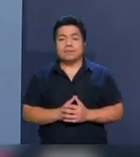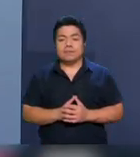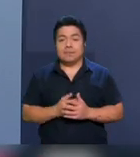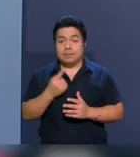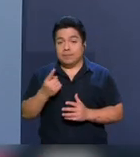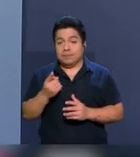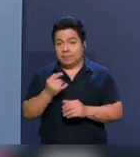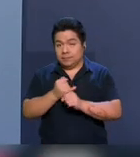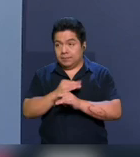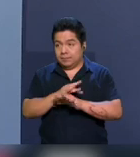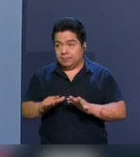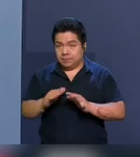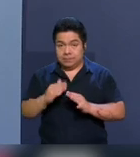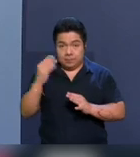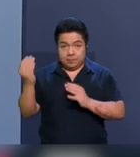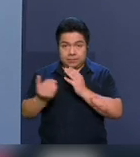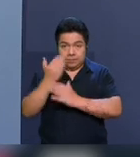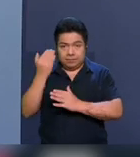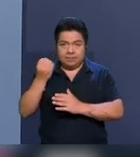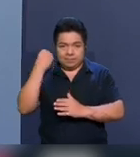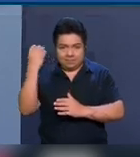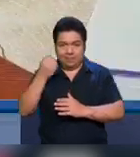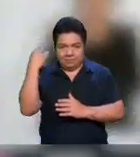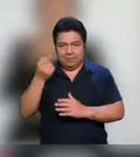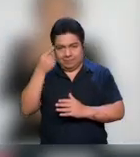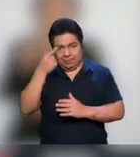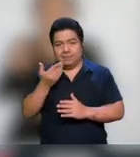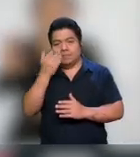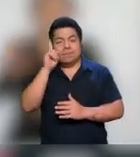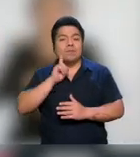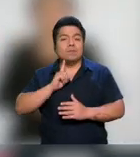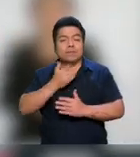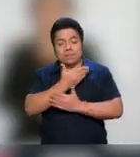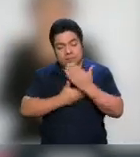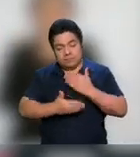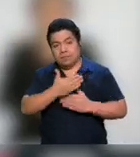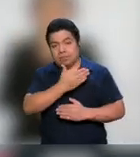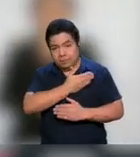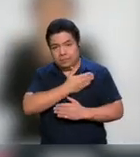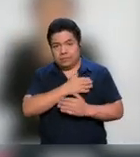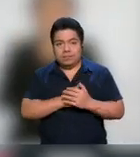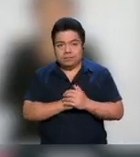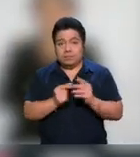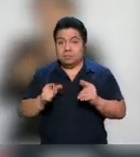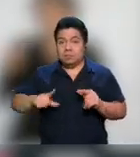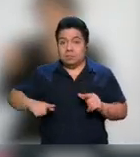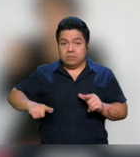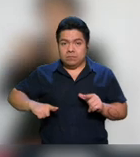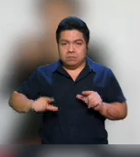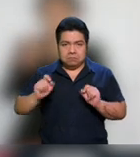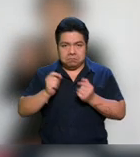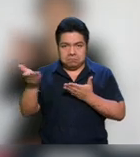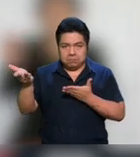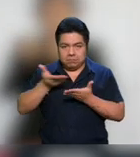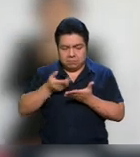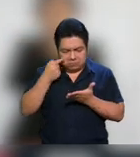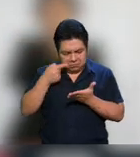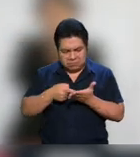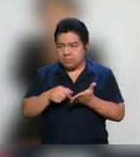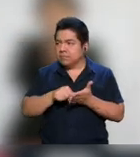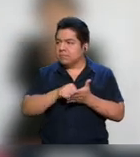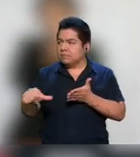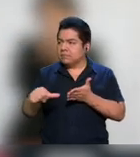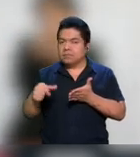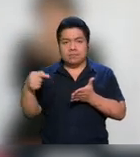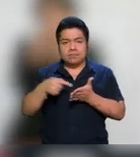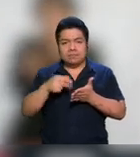En información de la conferencia mañanera del pueblo, la presidenta Claudia Sheinbaum dio a conocer que su gobierno no ha sido notificado sobre la suspensión